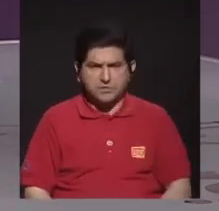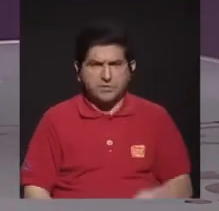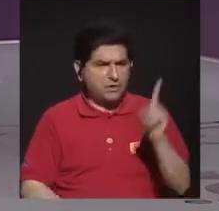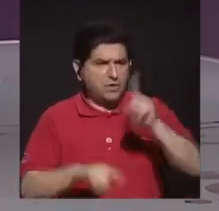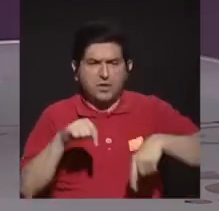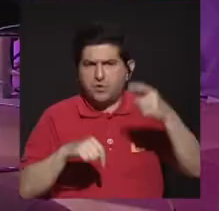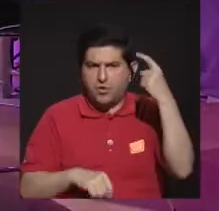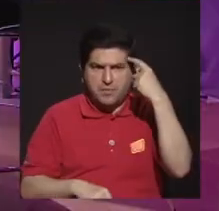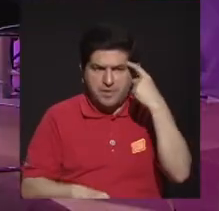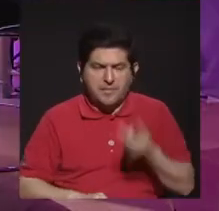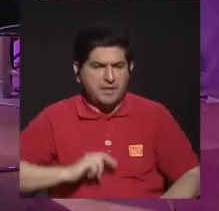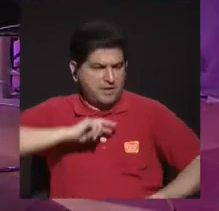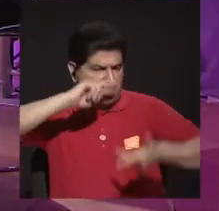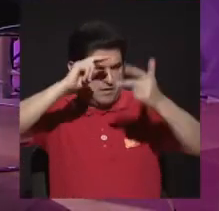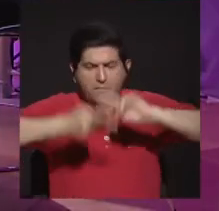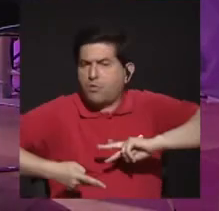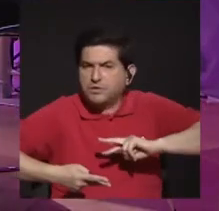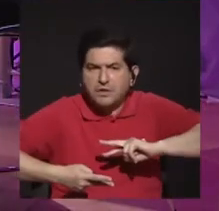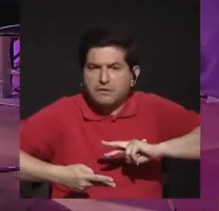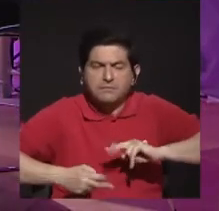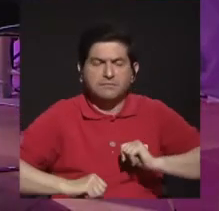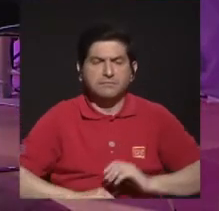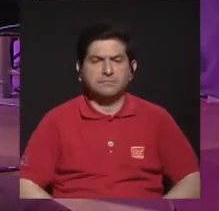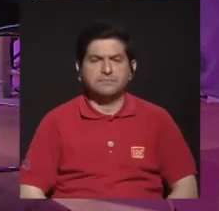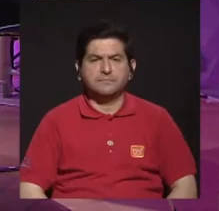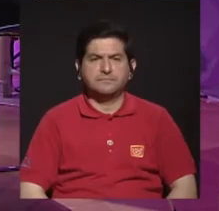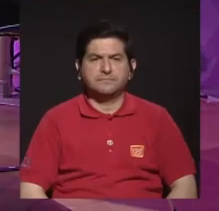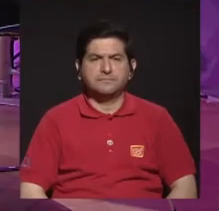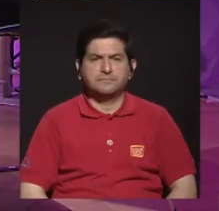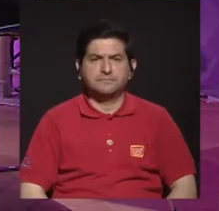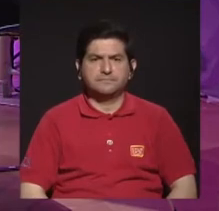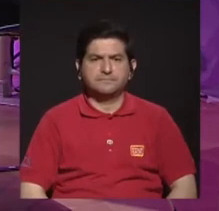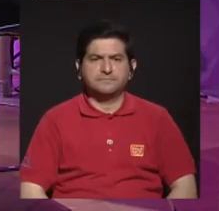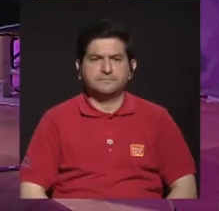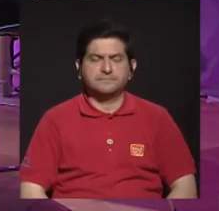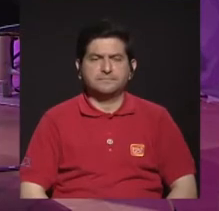la dirección contraria. Pero